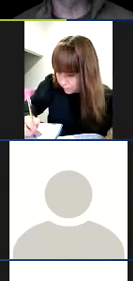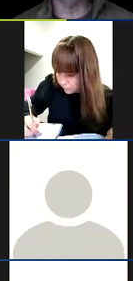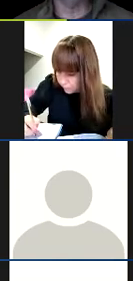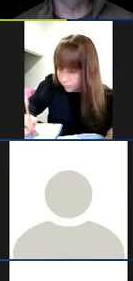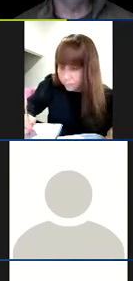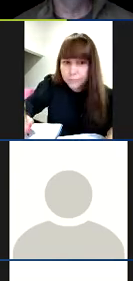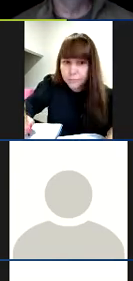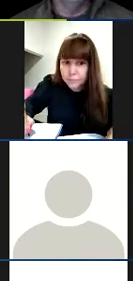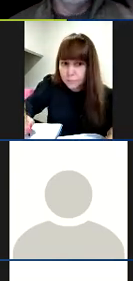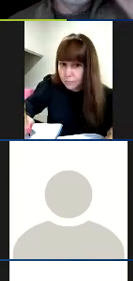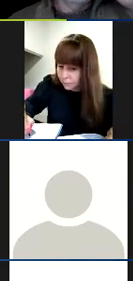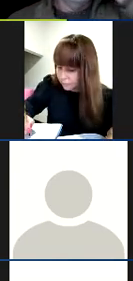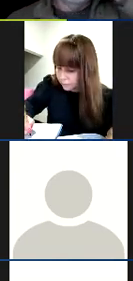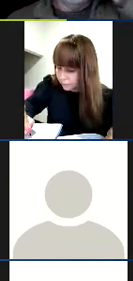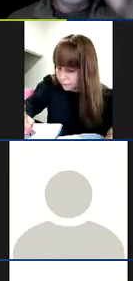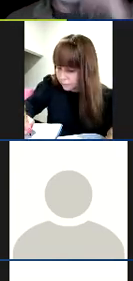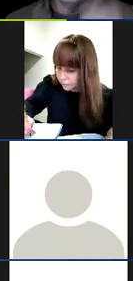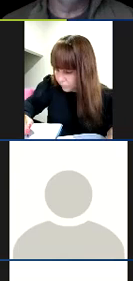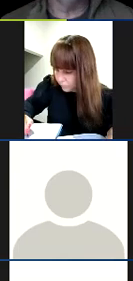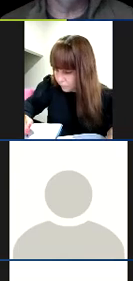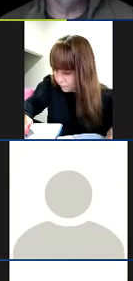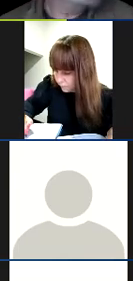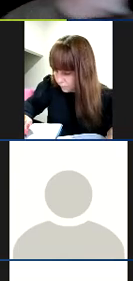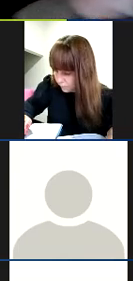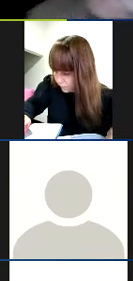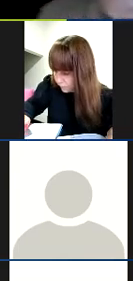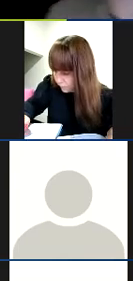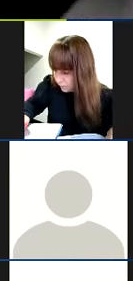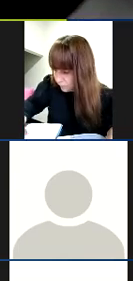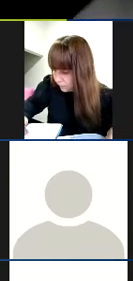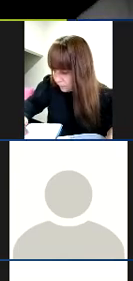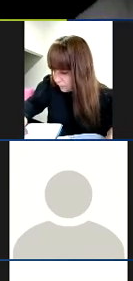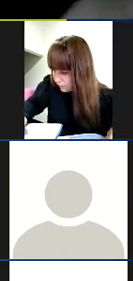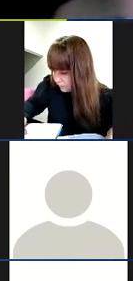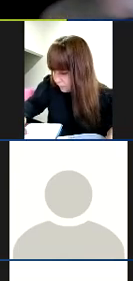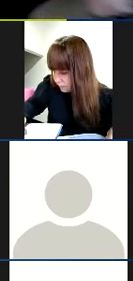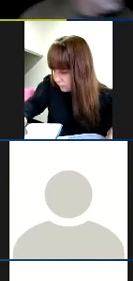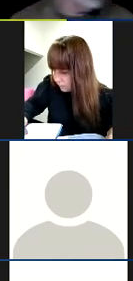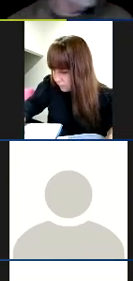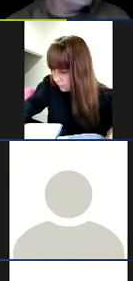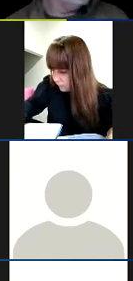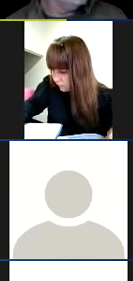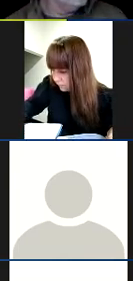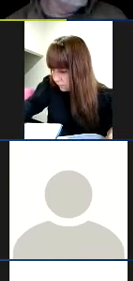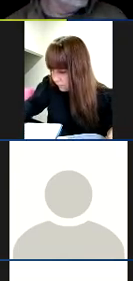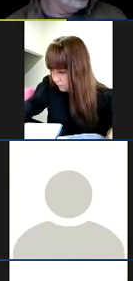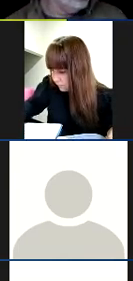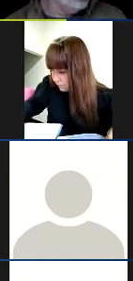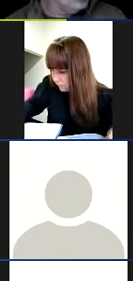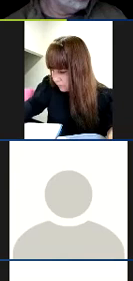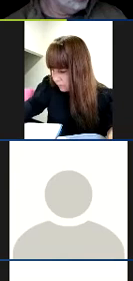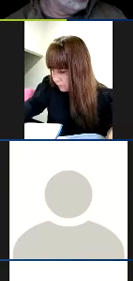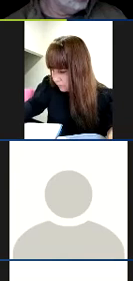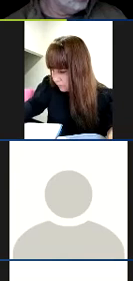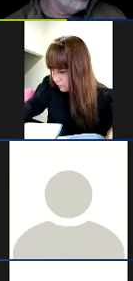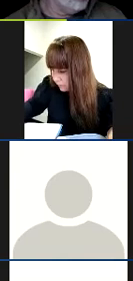esta materia. Bueno, terminamos siendo las